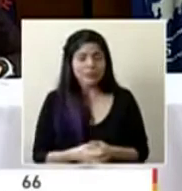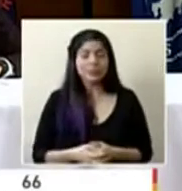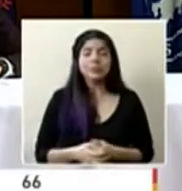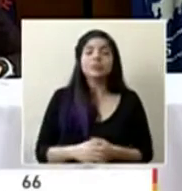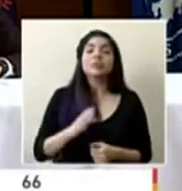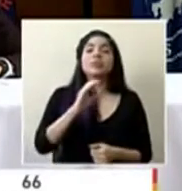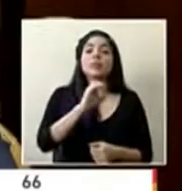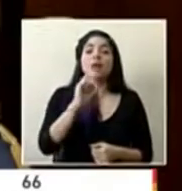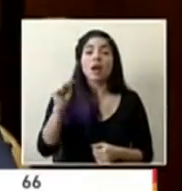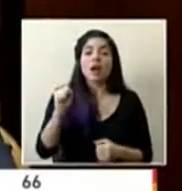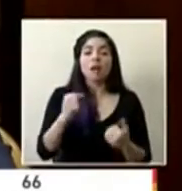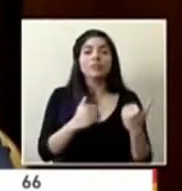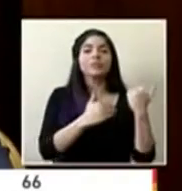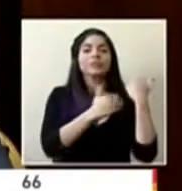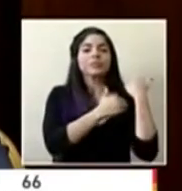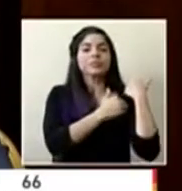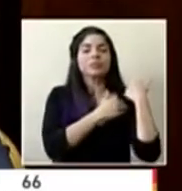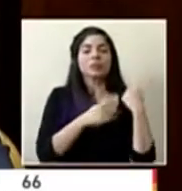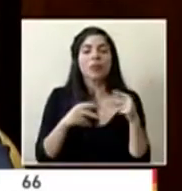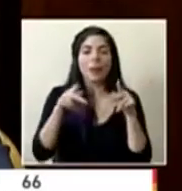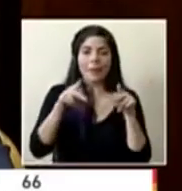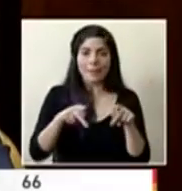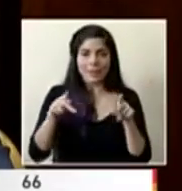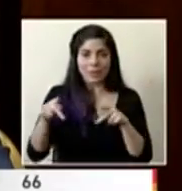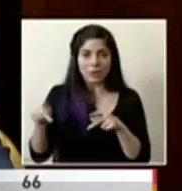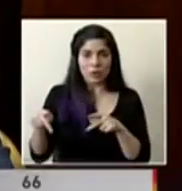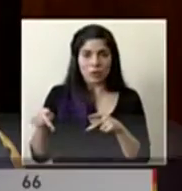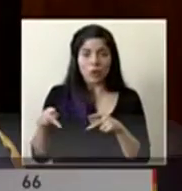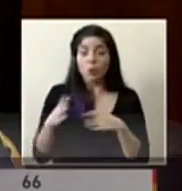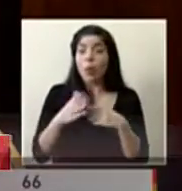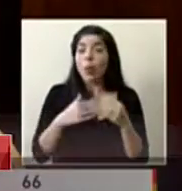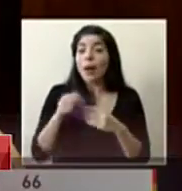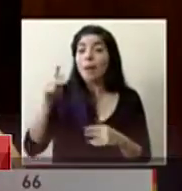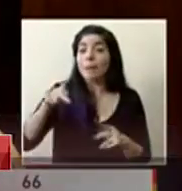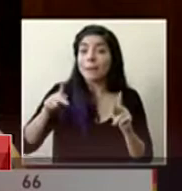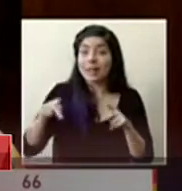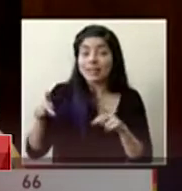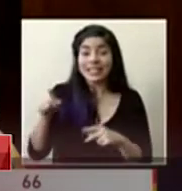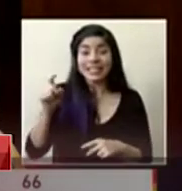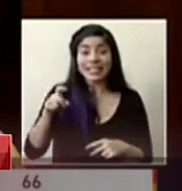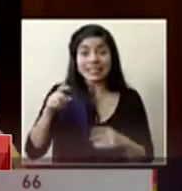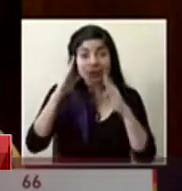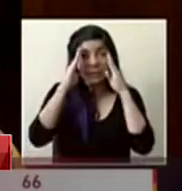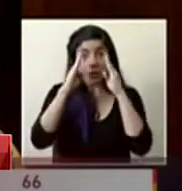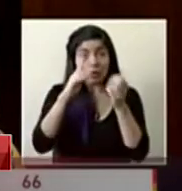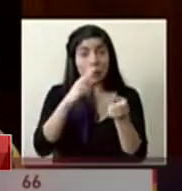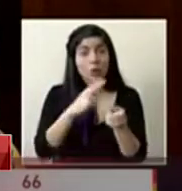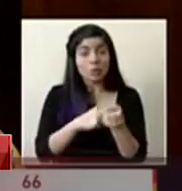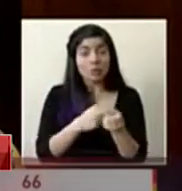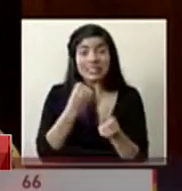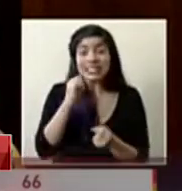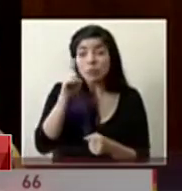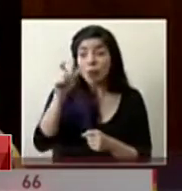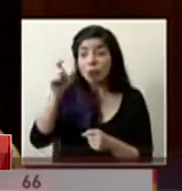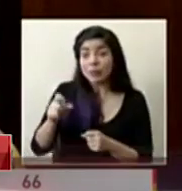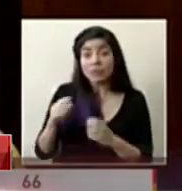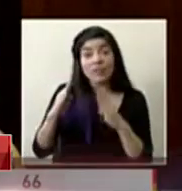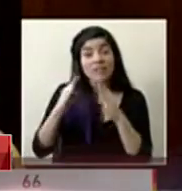La caja se encarga de las personas que requieren atención médica. Si un